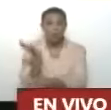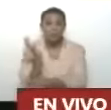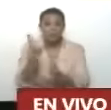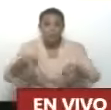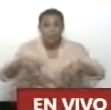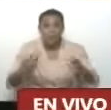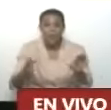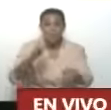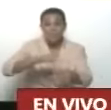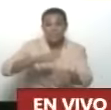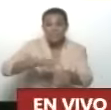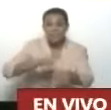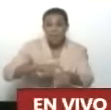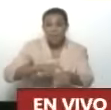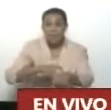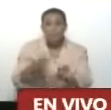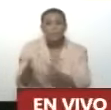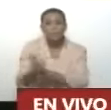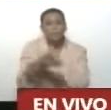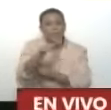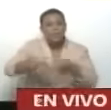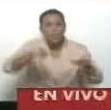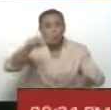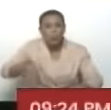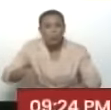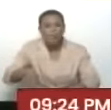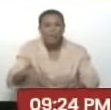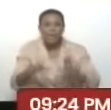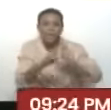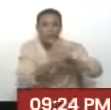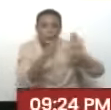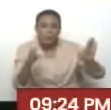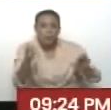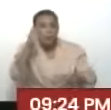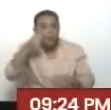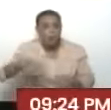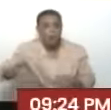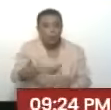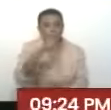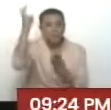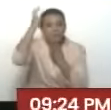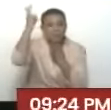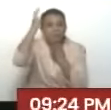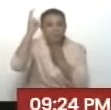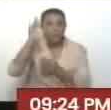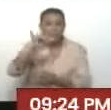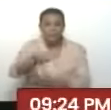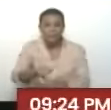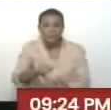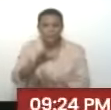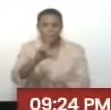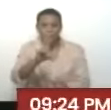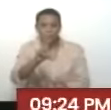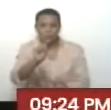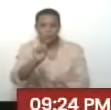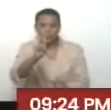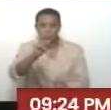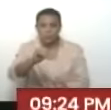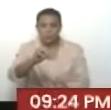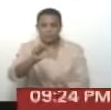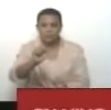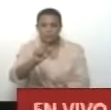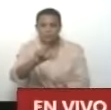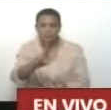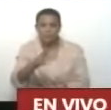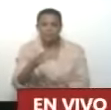Nueva Época para el capítulo Pueblos Indígenas. Sí. Yusmalvi Josefina Rodríguez González. Así